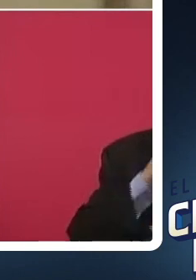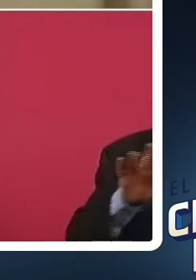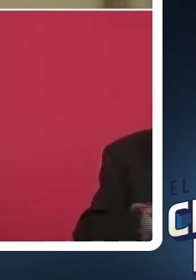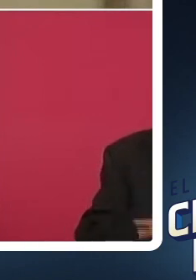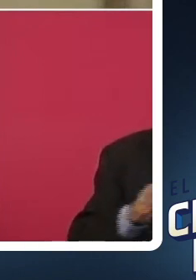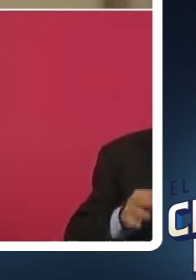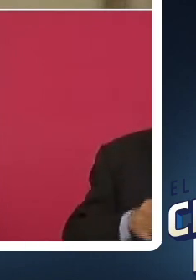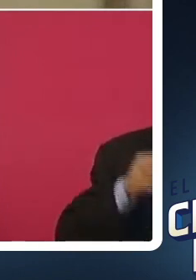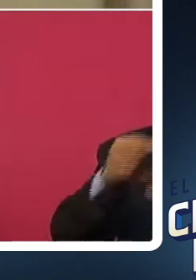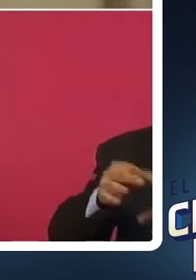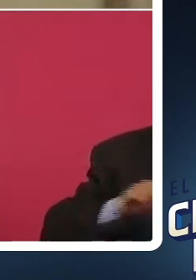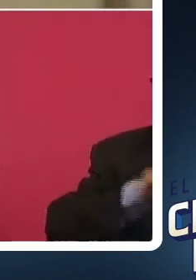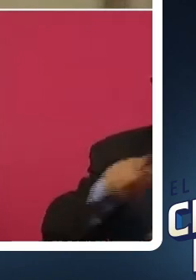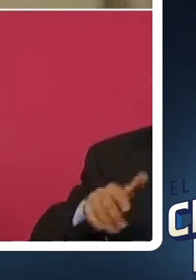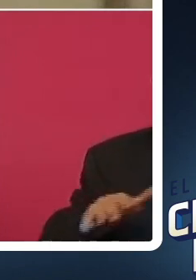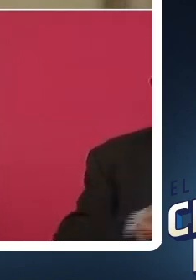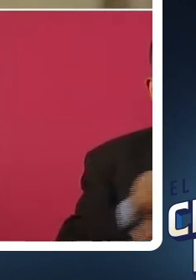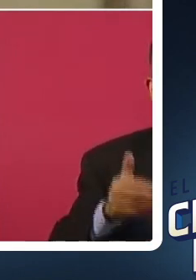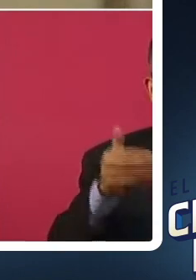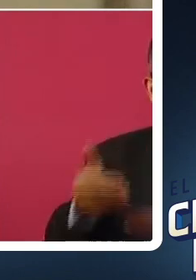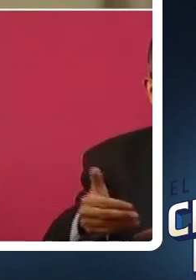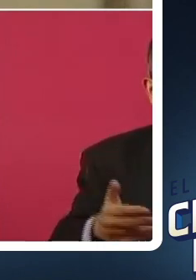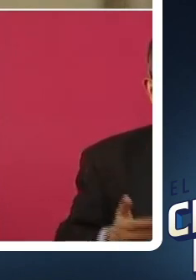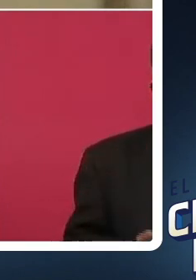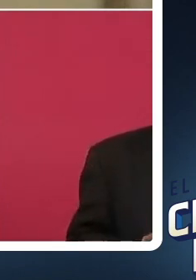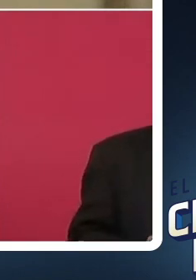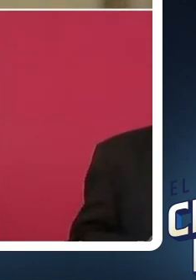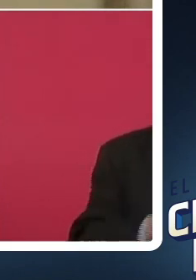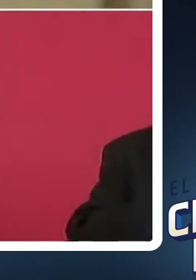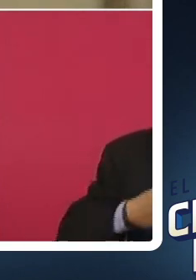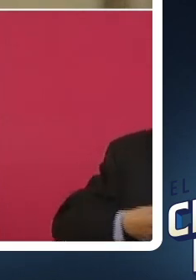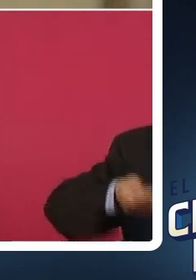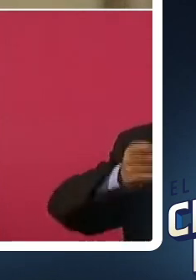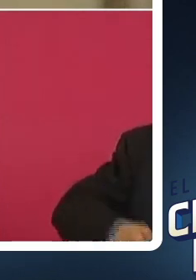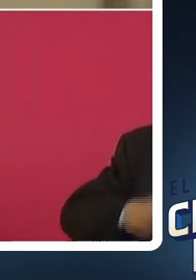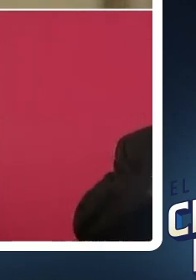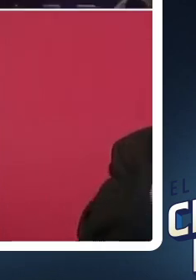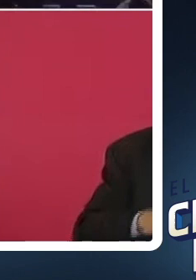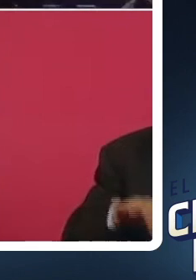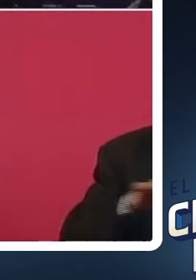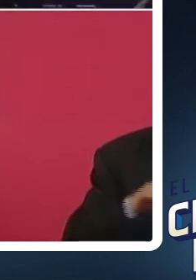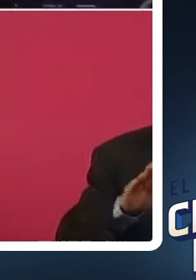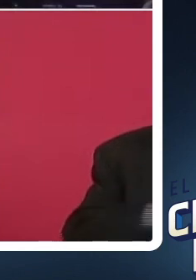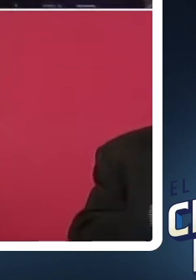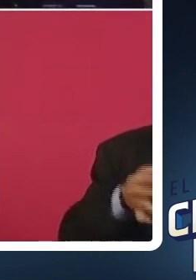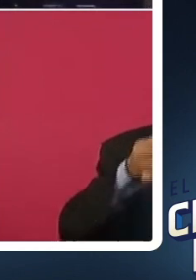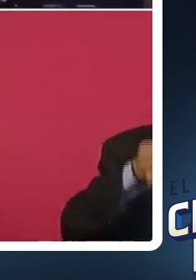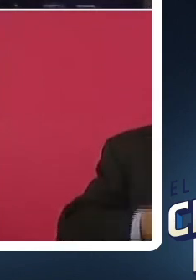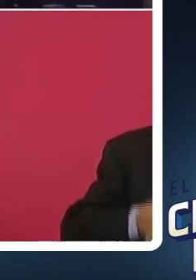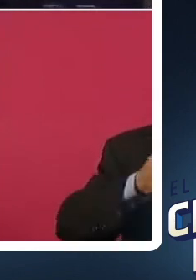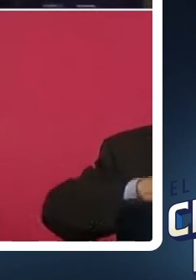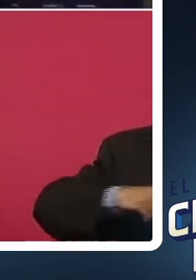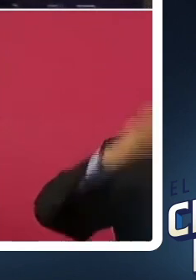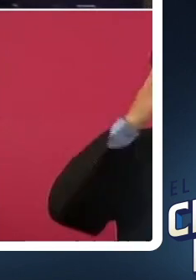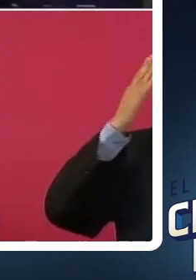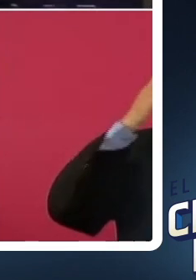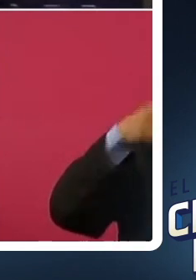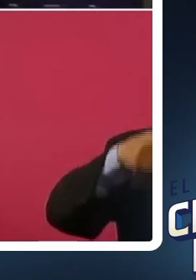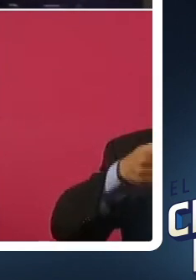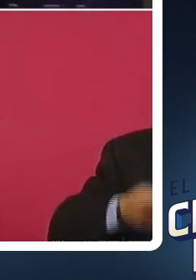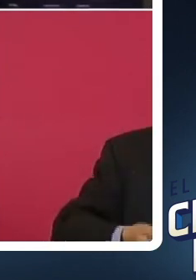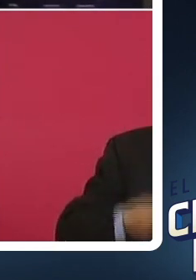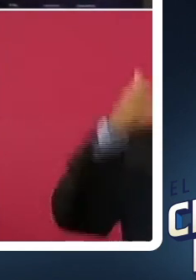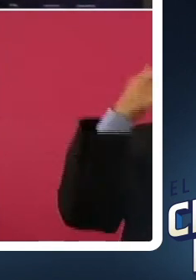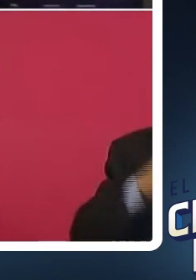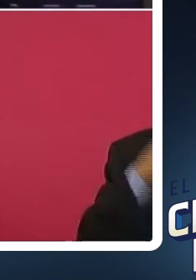discusión. La resolución de este caso es de gran trascendencia, ya que los ministros de la Suprema Corte sentarían un precedente para